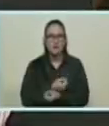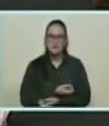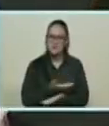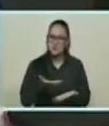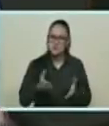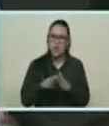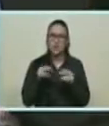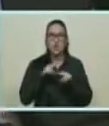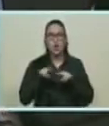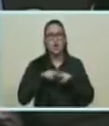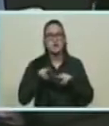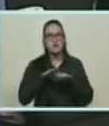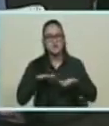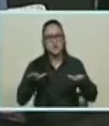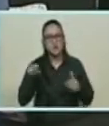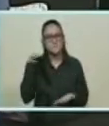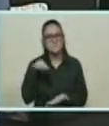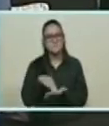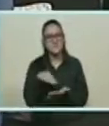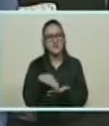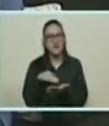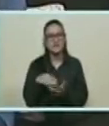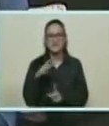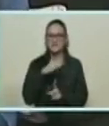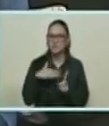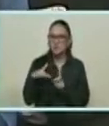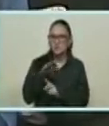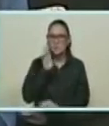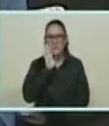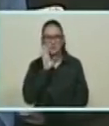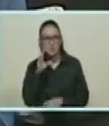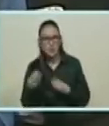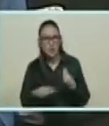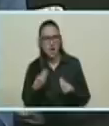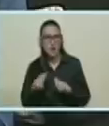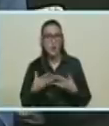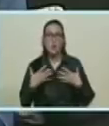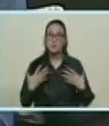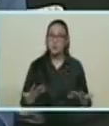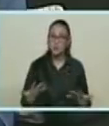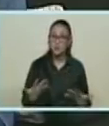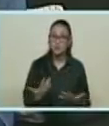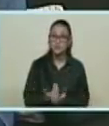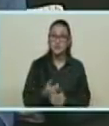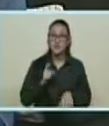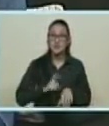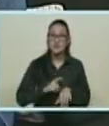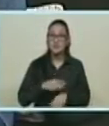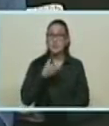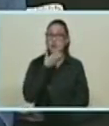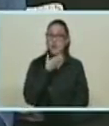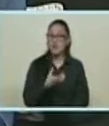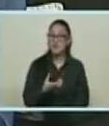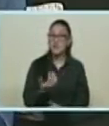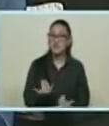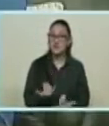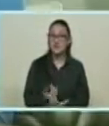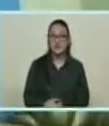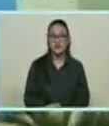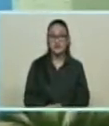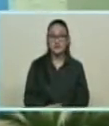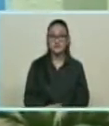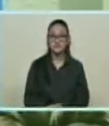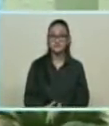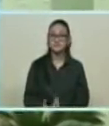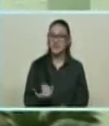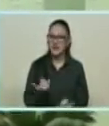le mandó a todos los niños de Miranda, chequeando cómo está la situación de la basura, medidas extraordinarias para estos tiempos de Navidad donde se produce